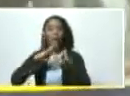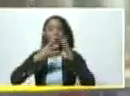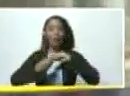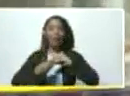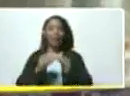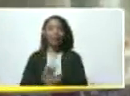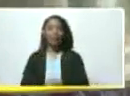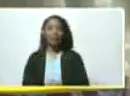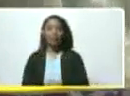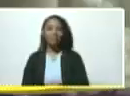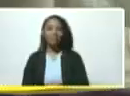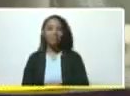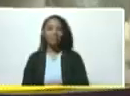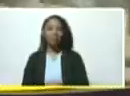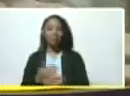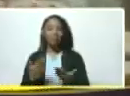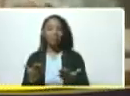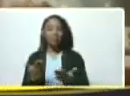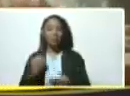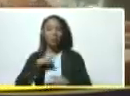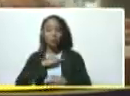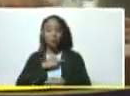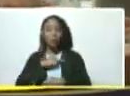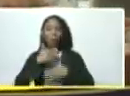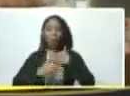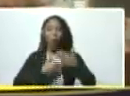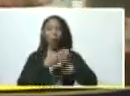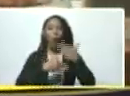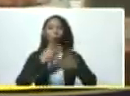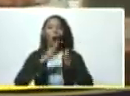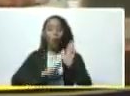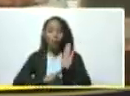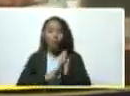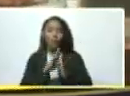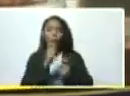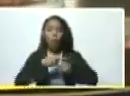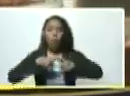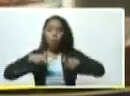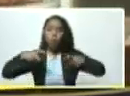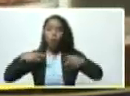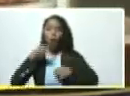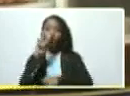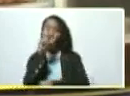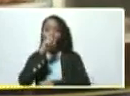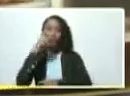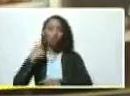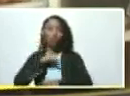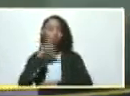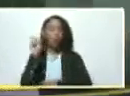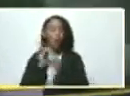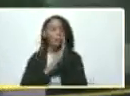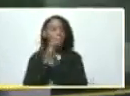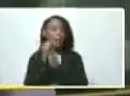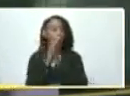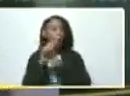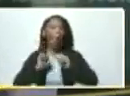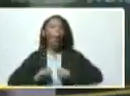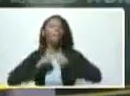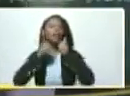presidente. Correcto. Hemos ido creciendo y evolucionando poco a poco. Ya tenemos 2 años con este emprendimiento.